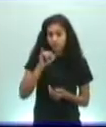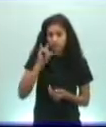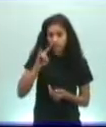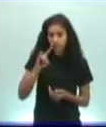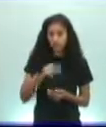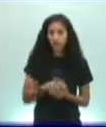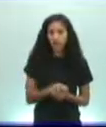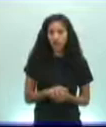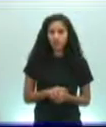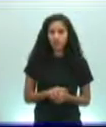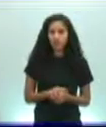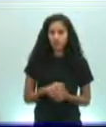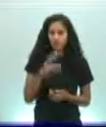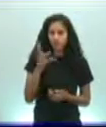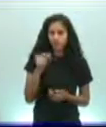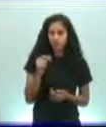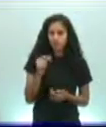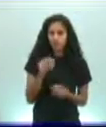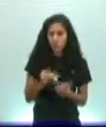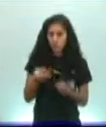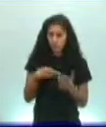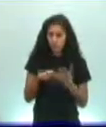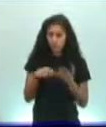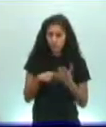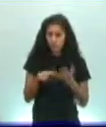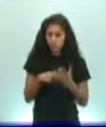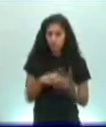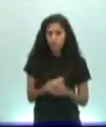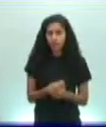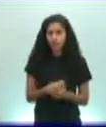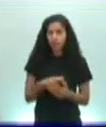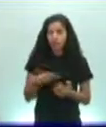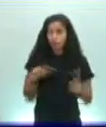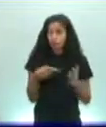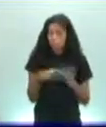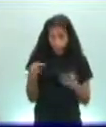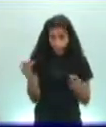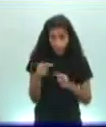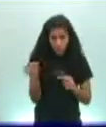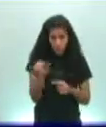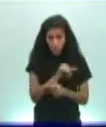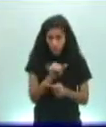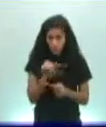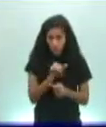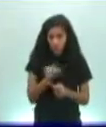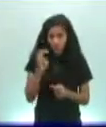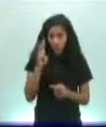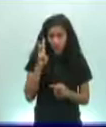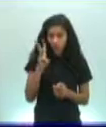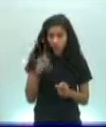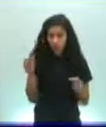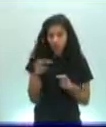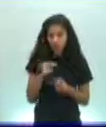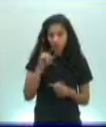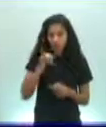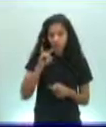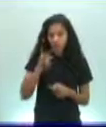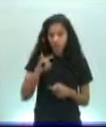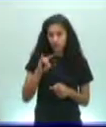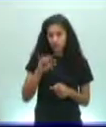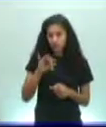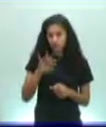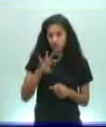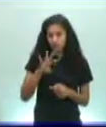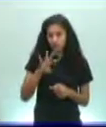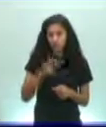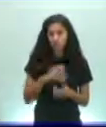64. ¿Qué número al multiplicarlo el mismo 3 veces nos da 64? Sabes que si